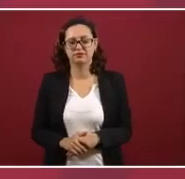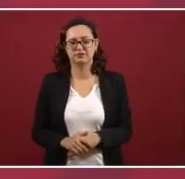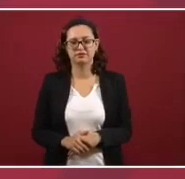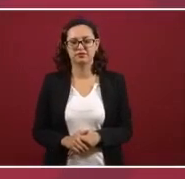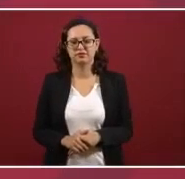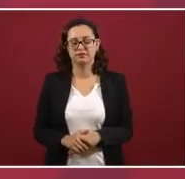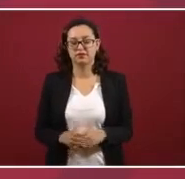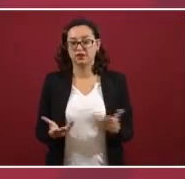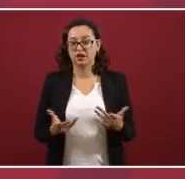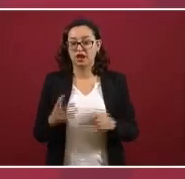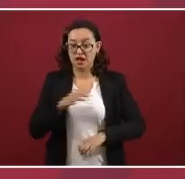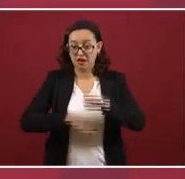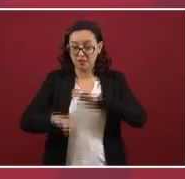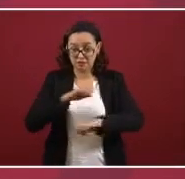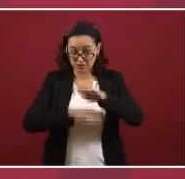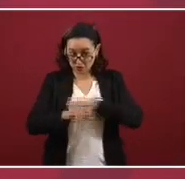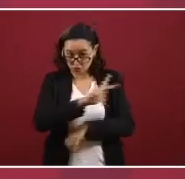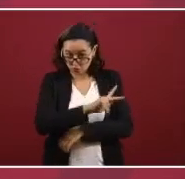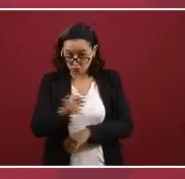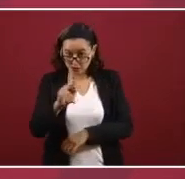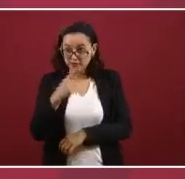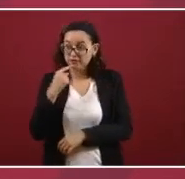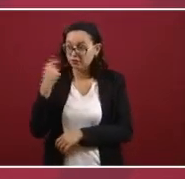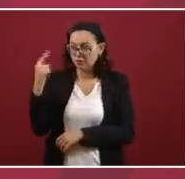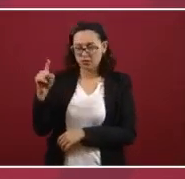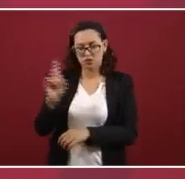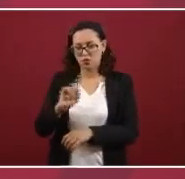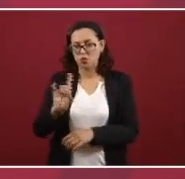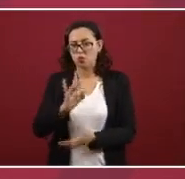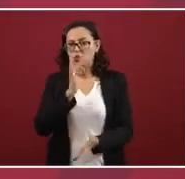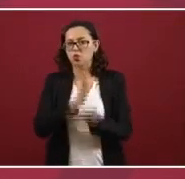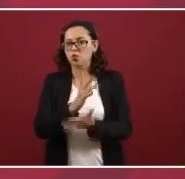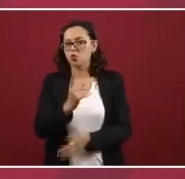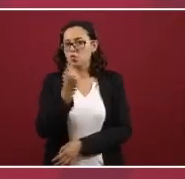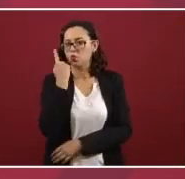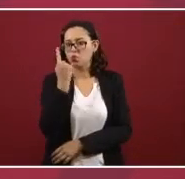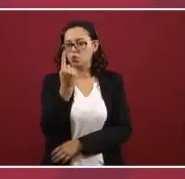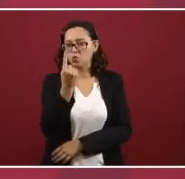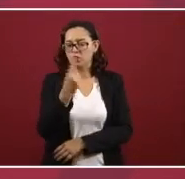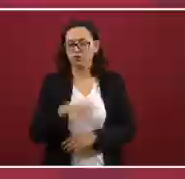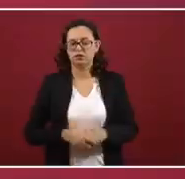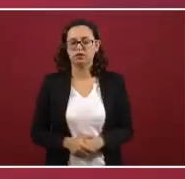No todas las empresas, fue una.